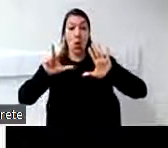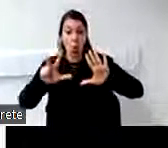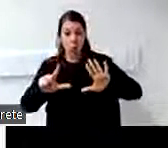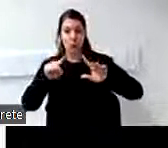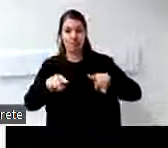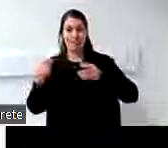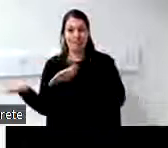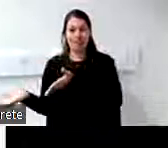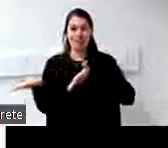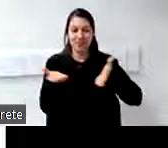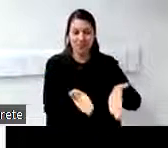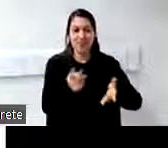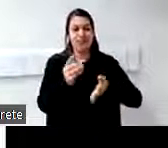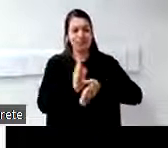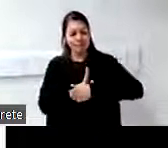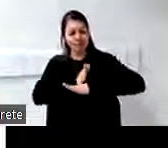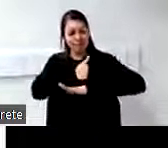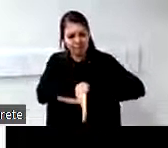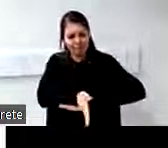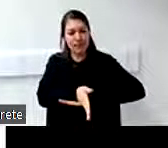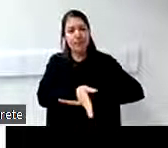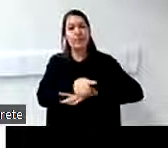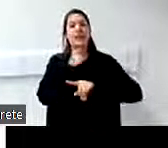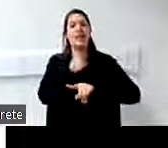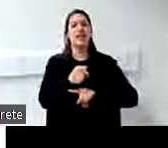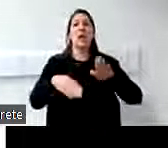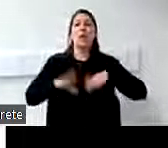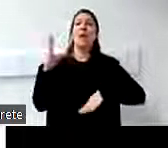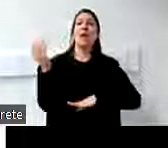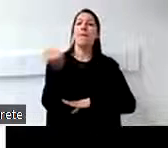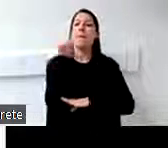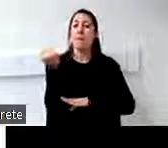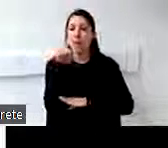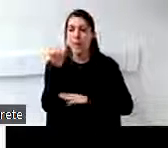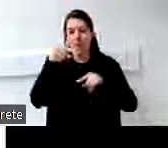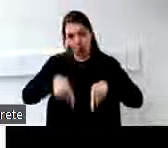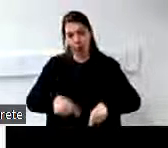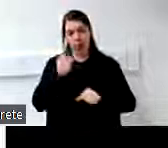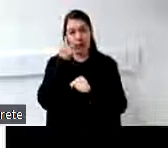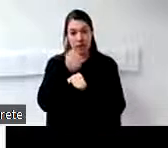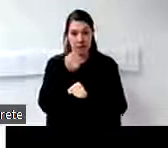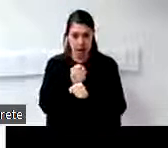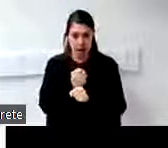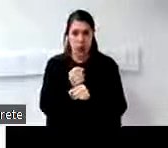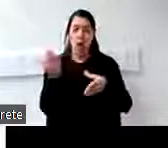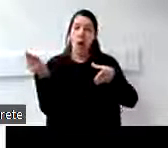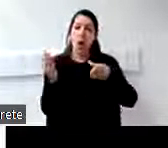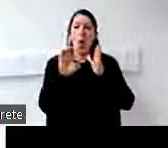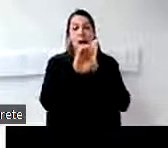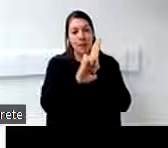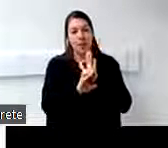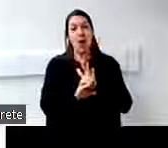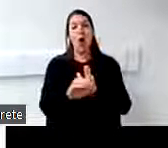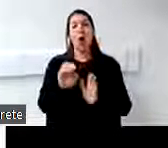que se metieran ahí, que era en el corazón de la guía donde íbamos a trabajar. El capítulo 6 sobre las